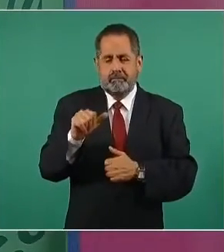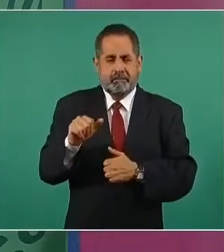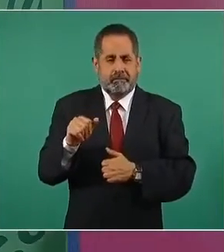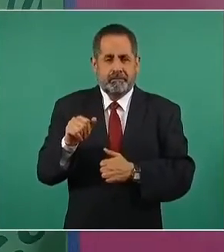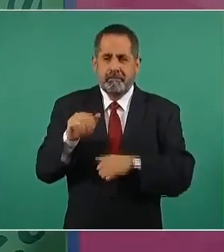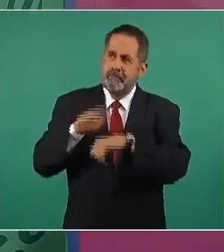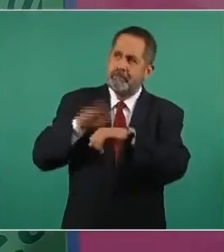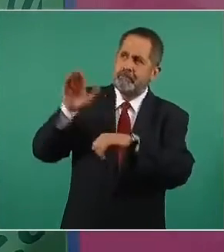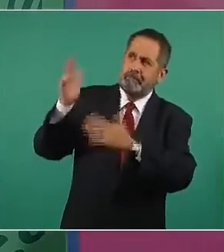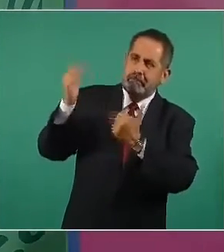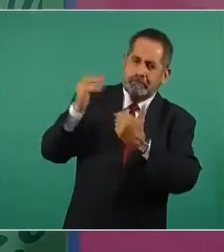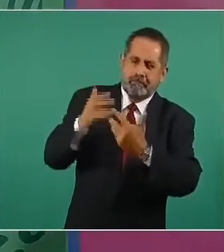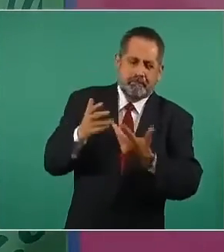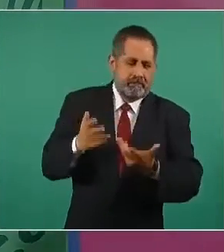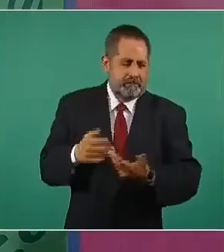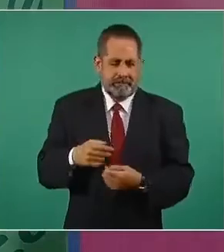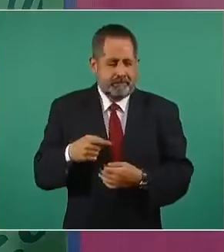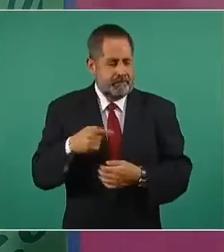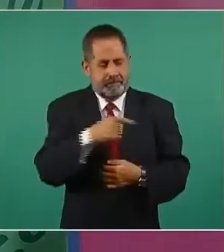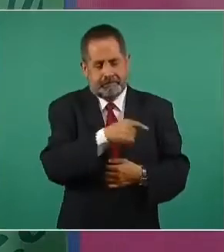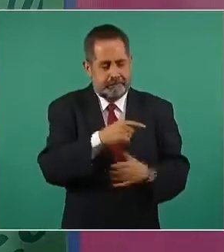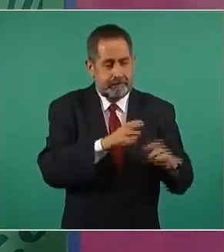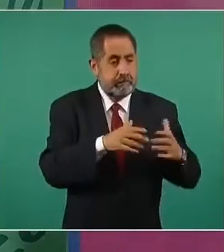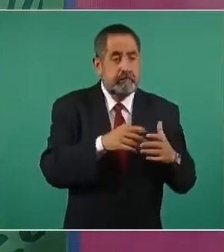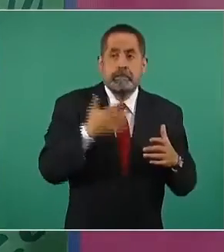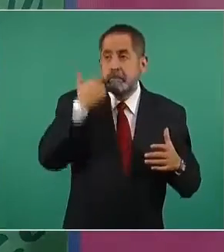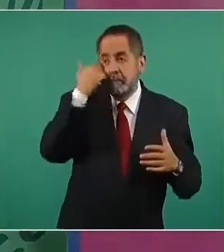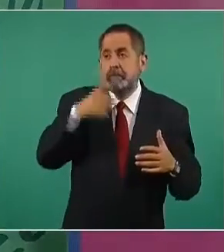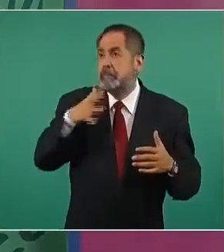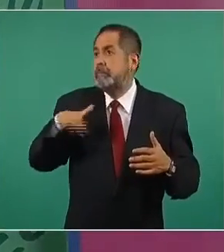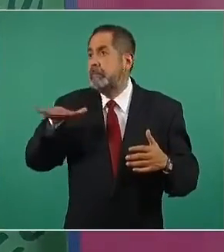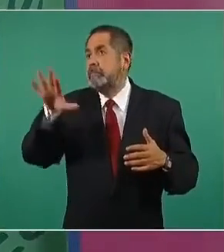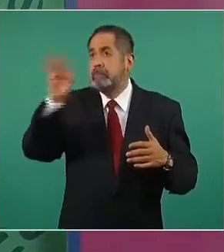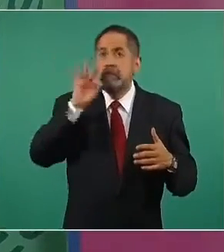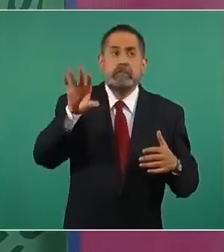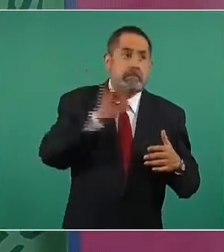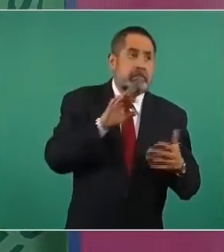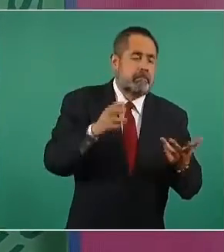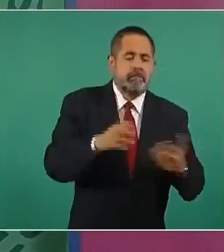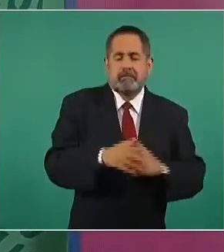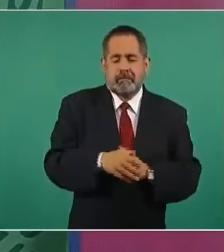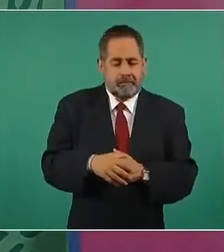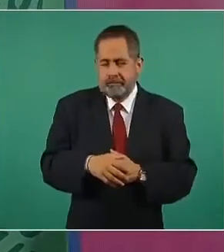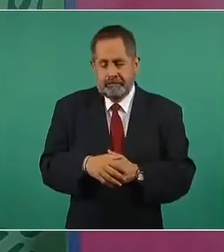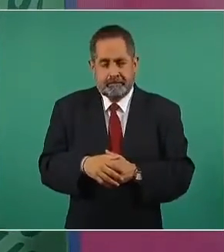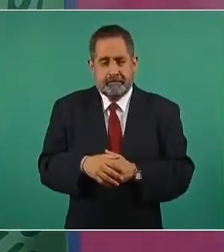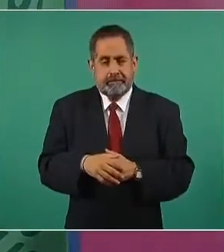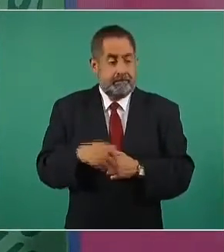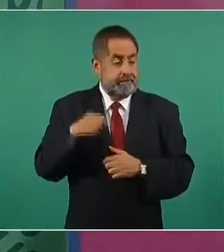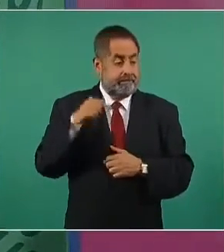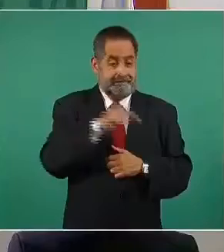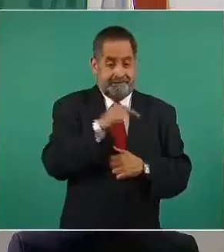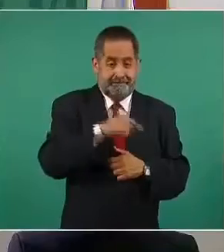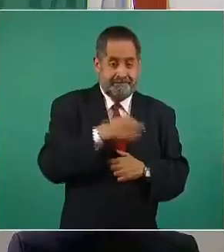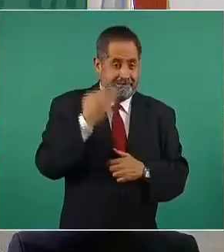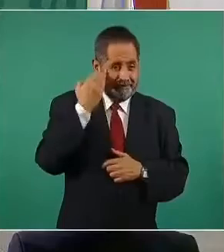Nada más que esta historia durante el periodo neoliberal se quiso